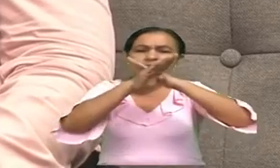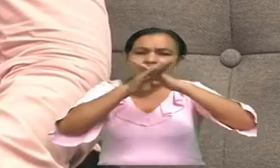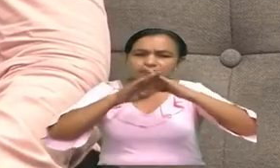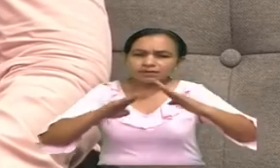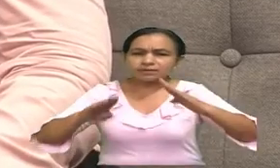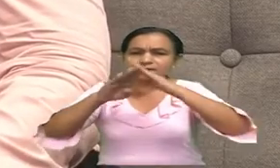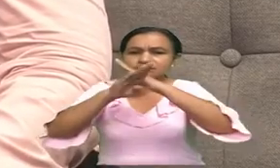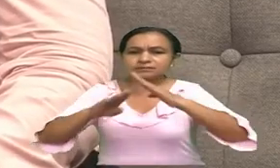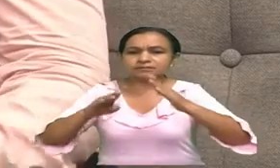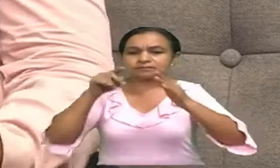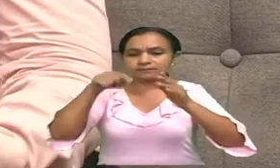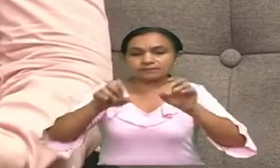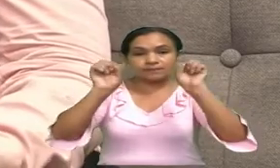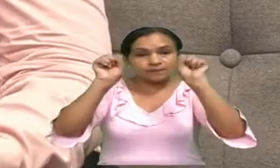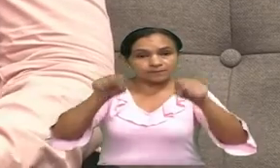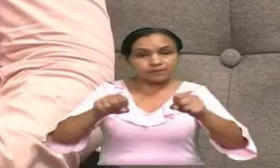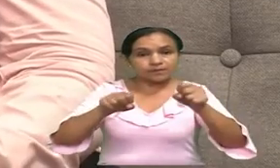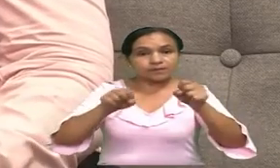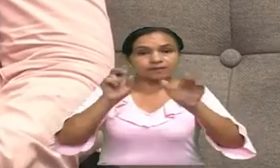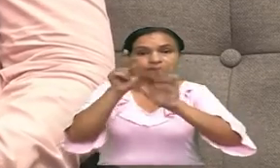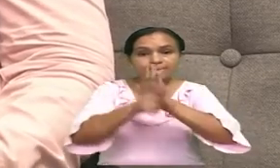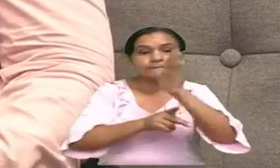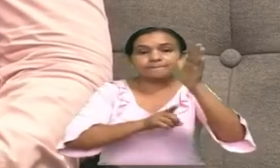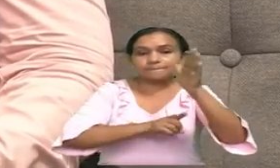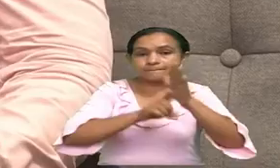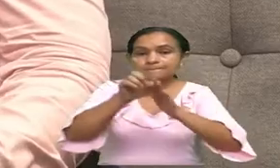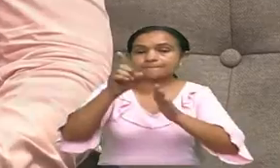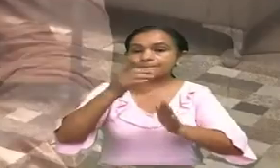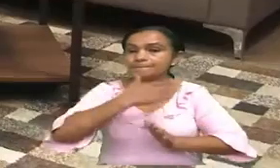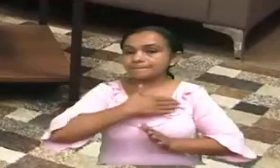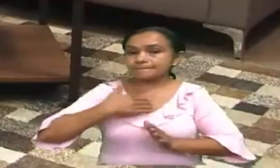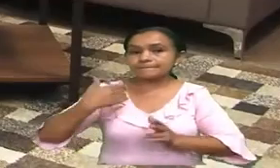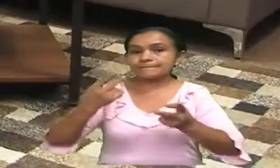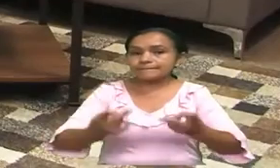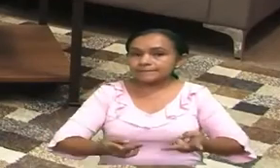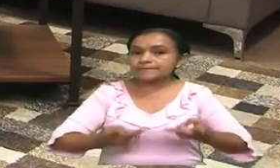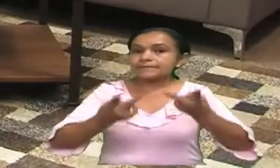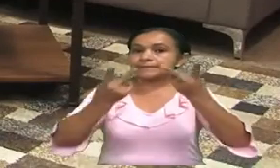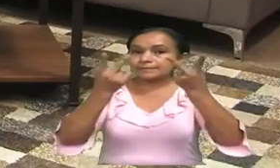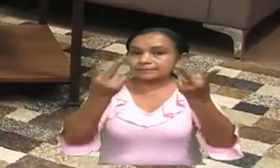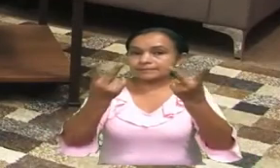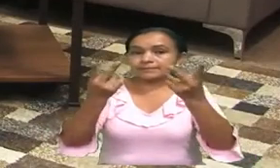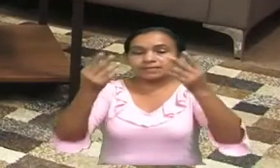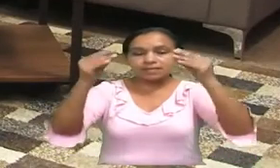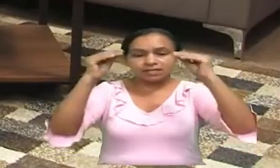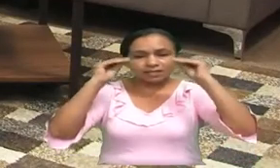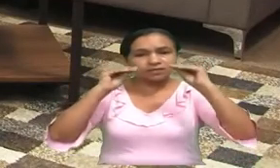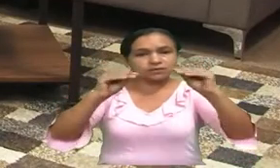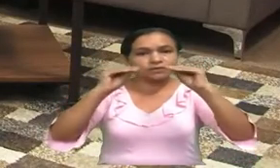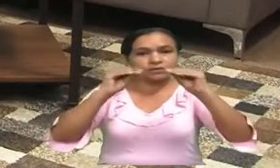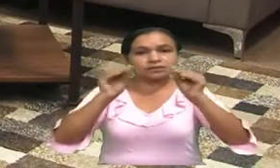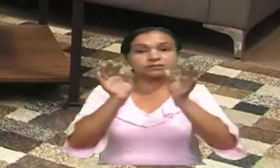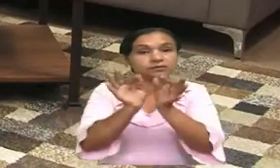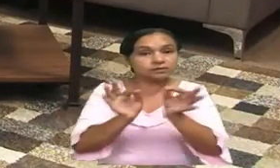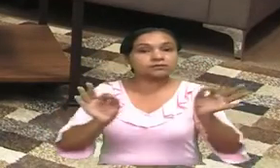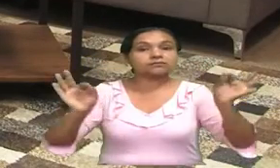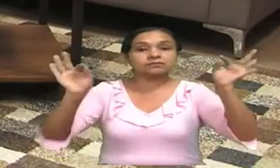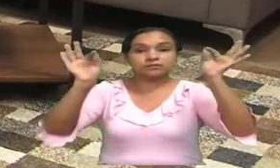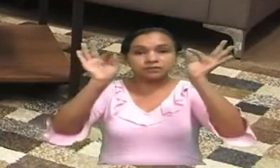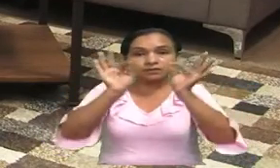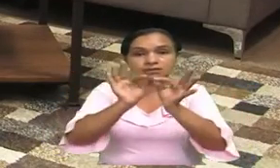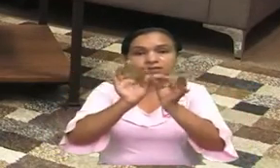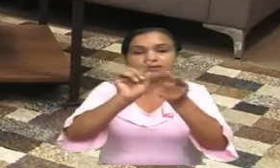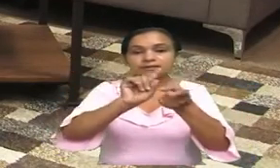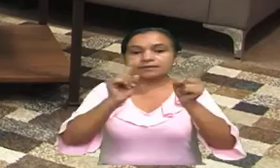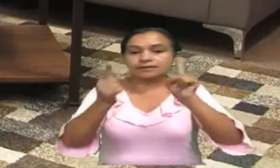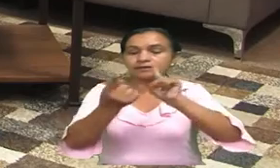nuestros países se desarrollen, nuestros pueblos pues tengan un mejor nivel de vida, y la educación juega un rol importante en el